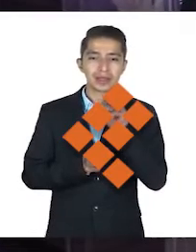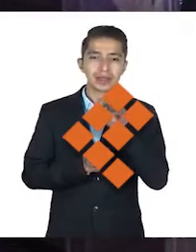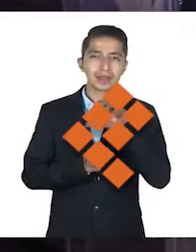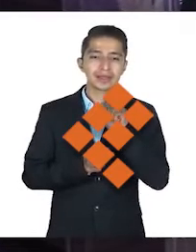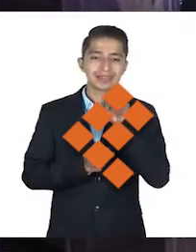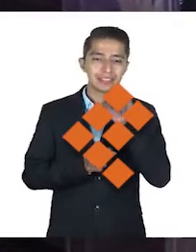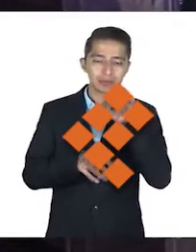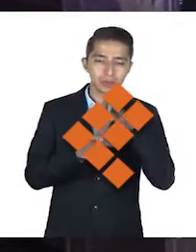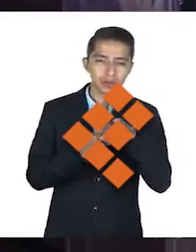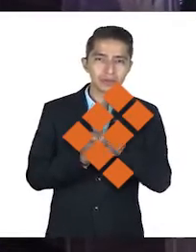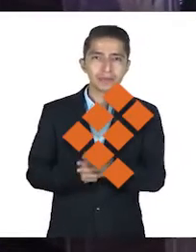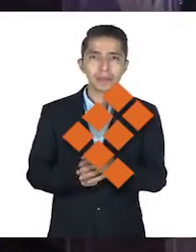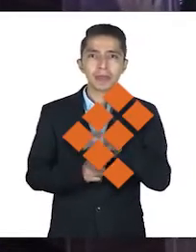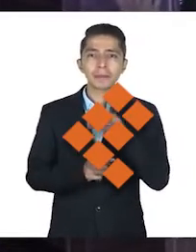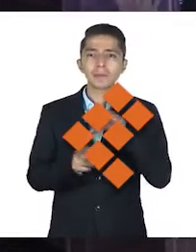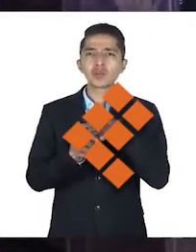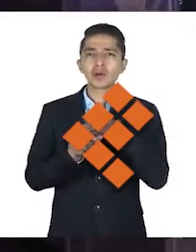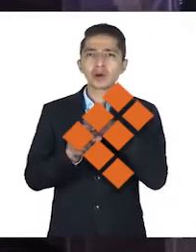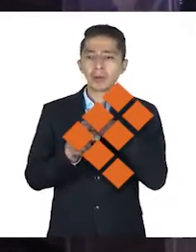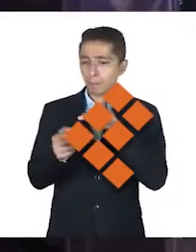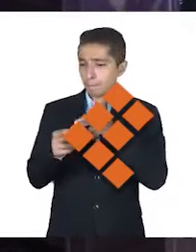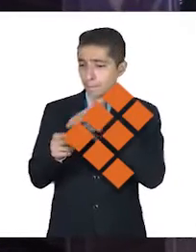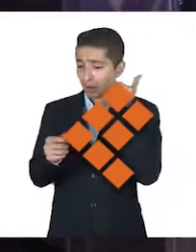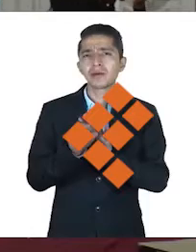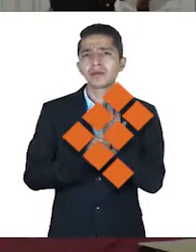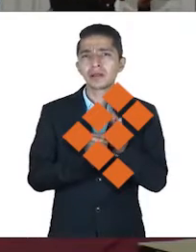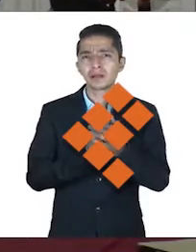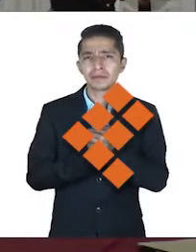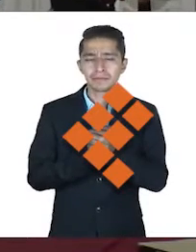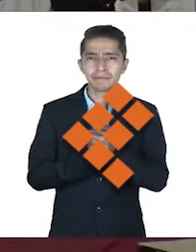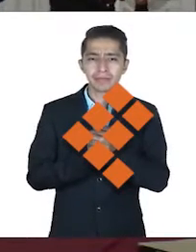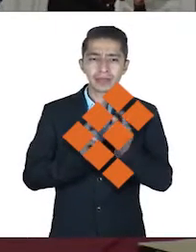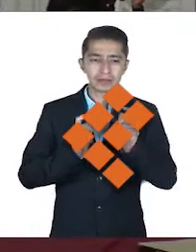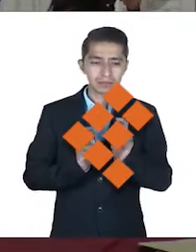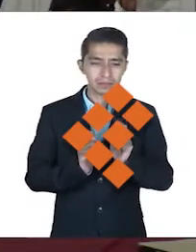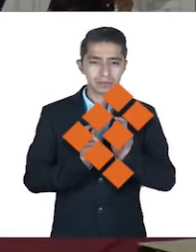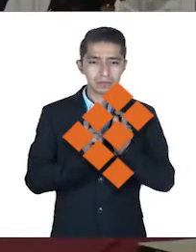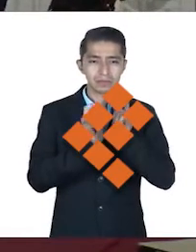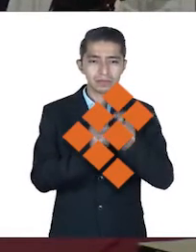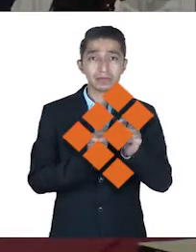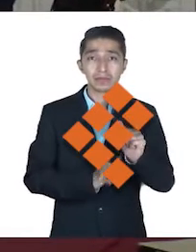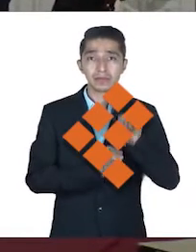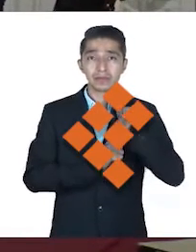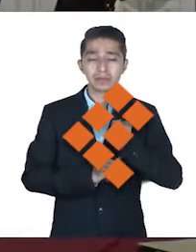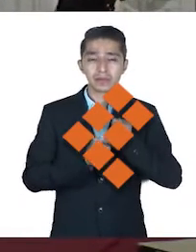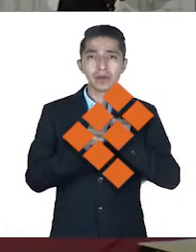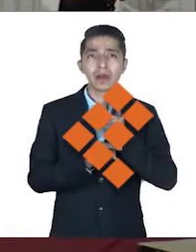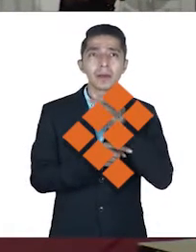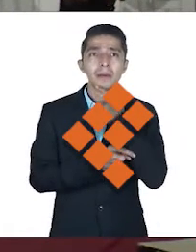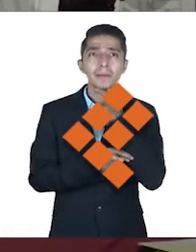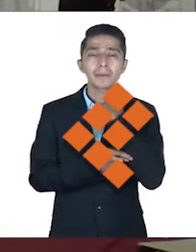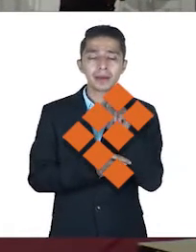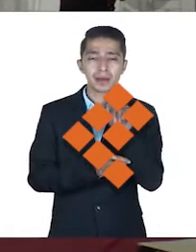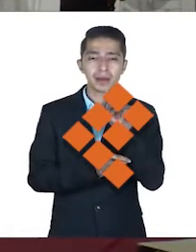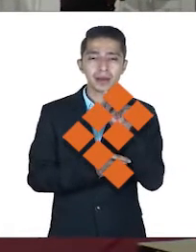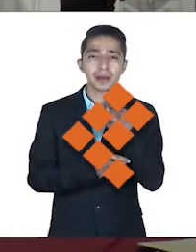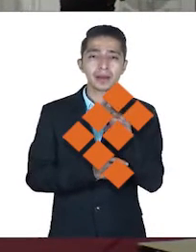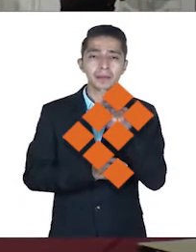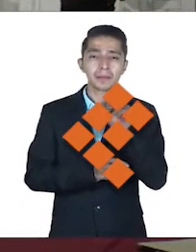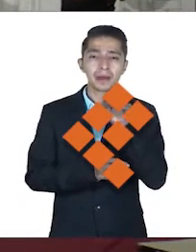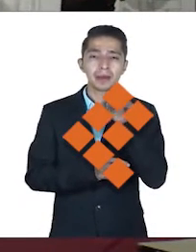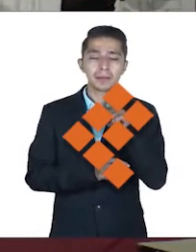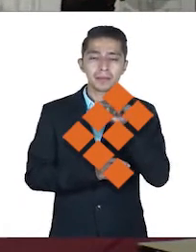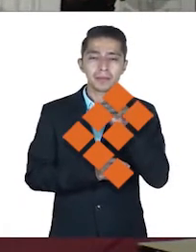votos. Votos en blanco, 0. Se designa al ciudadano Abraham